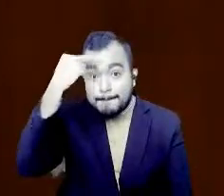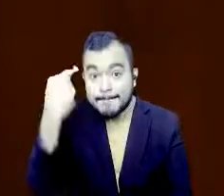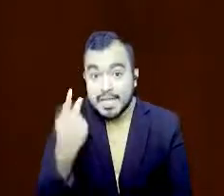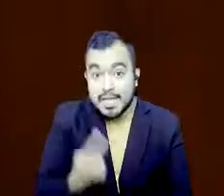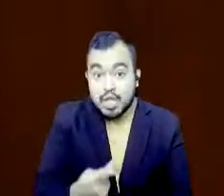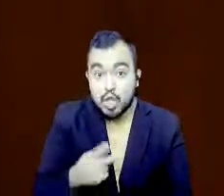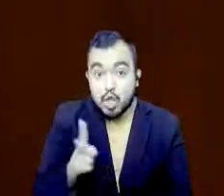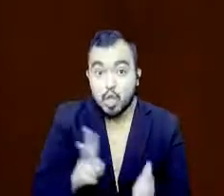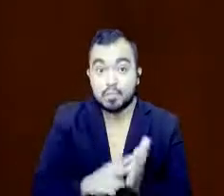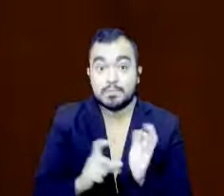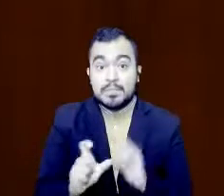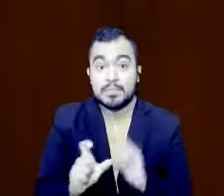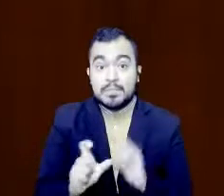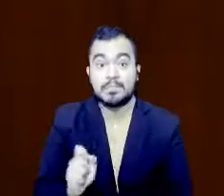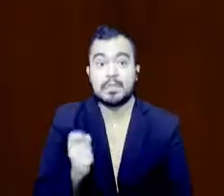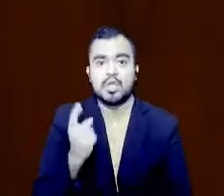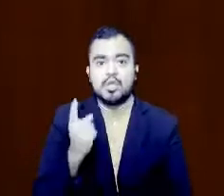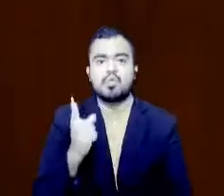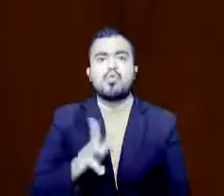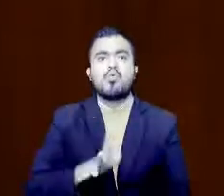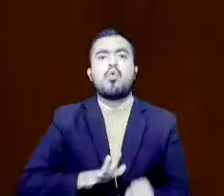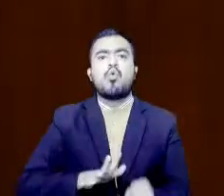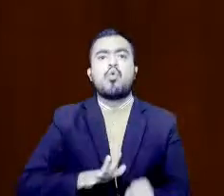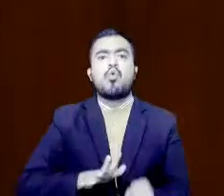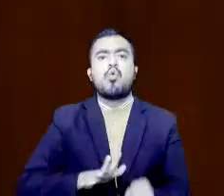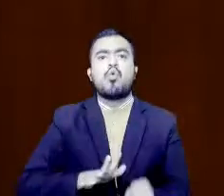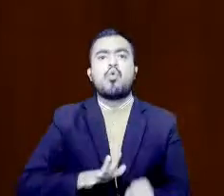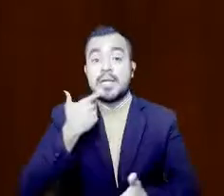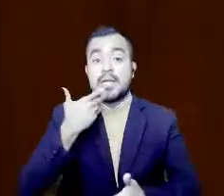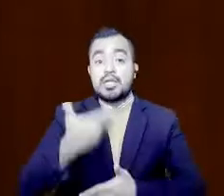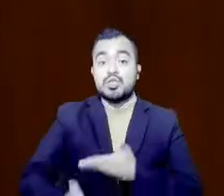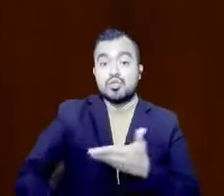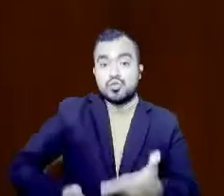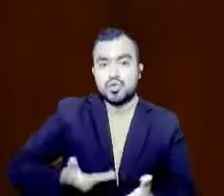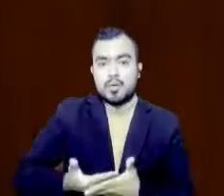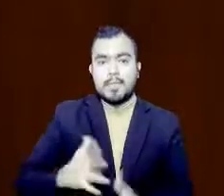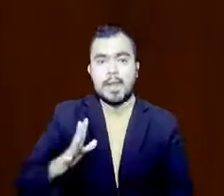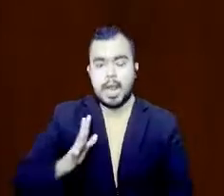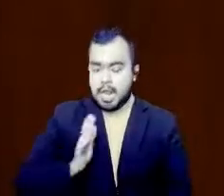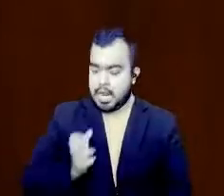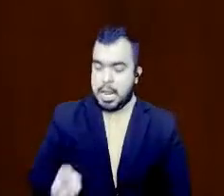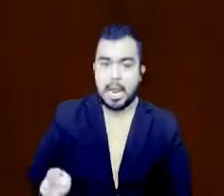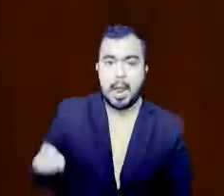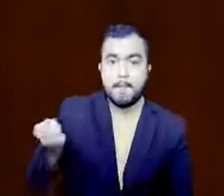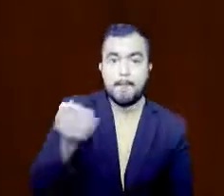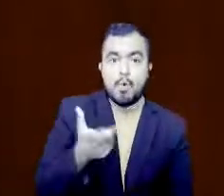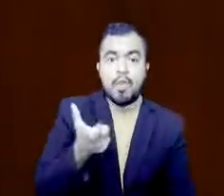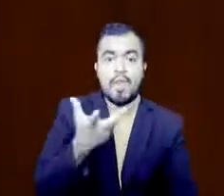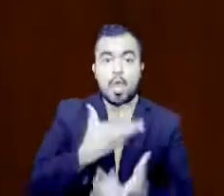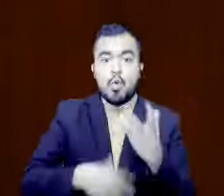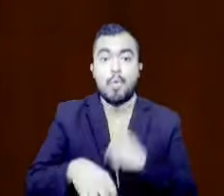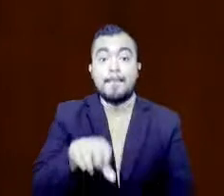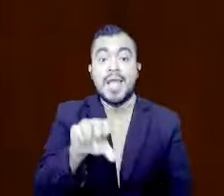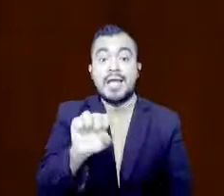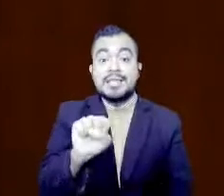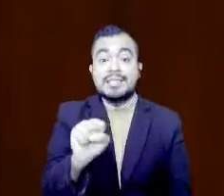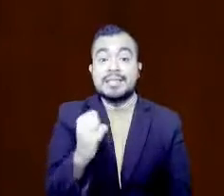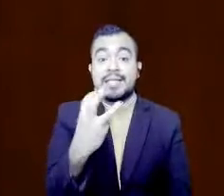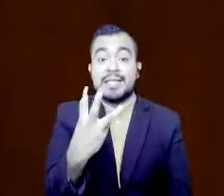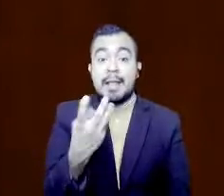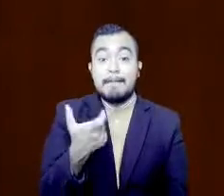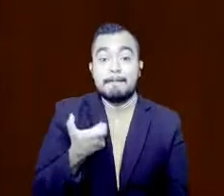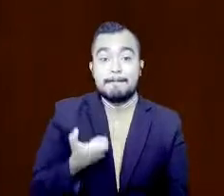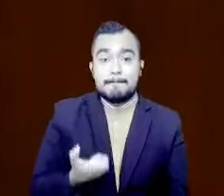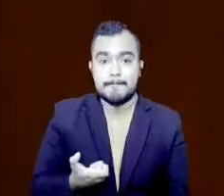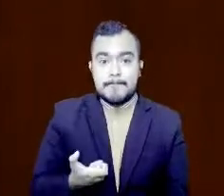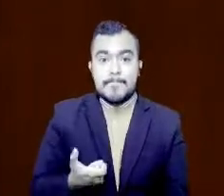sector de comercios y servicios aporta a nuestra economía 63 pesos. La industria